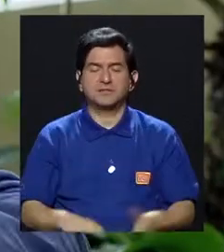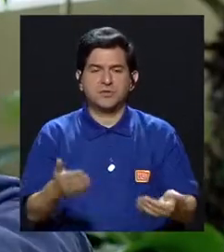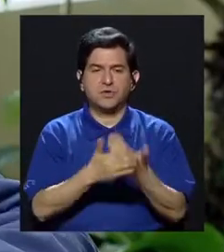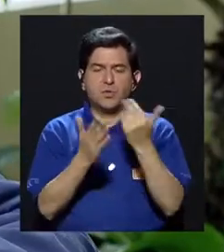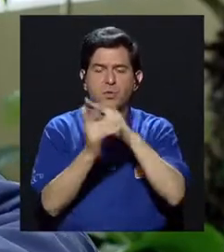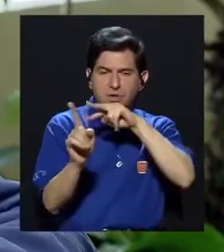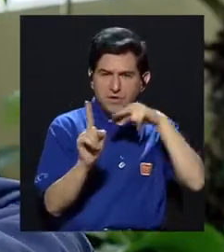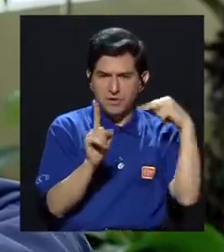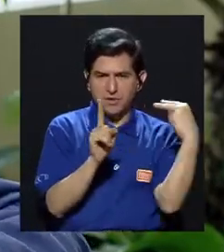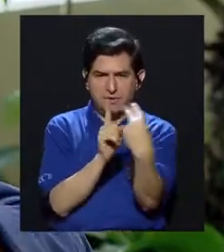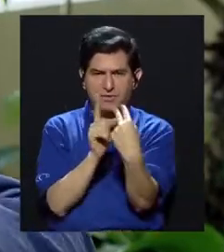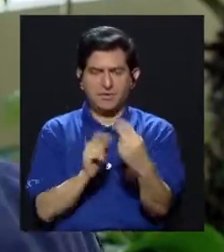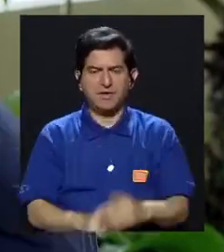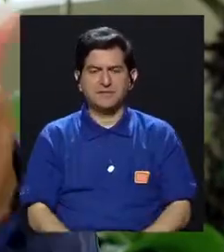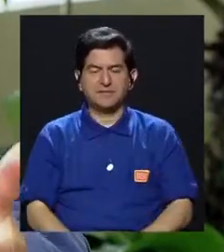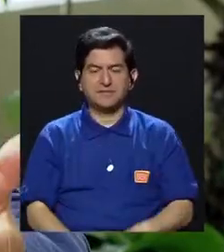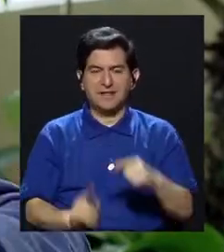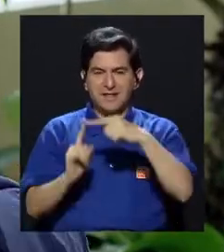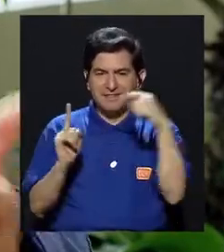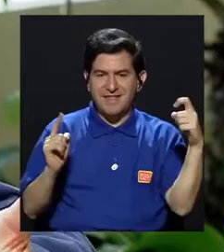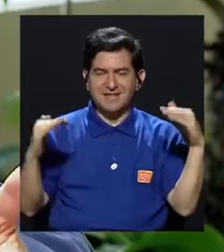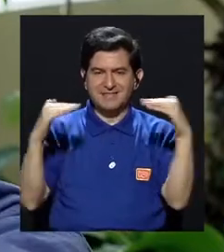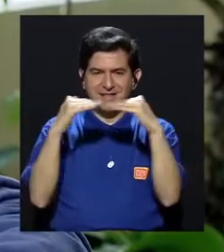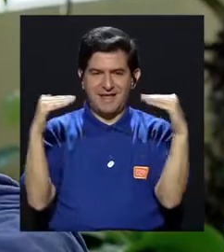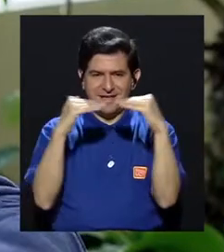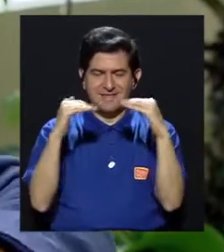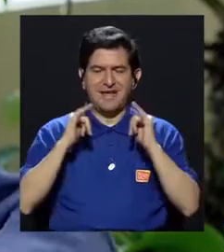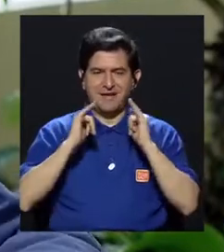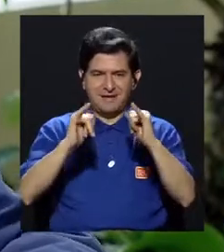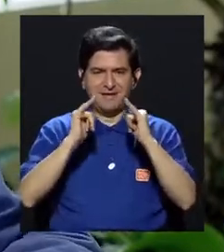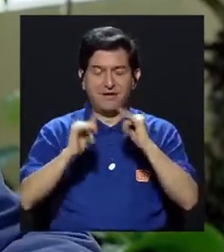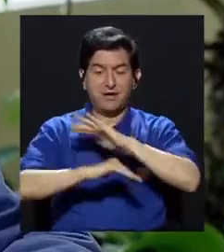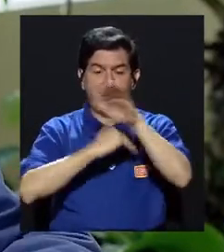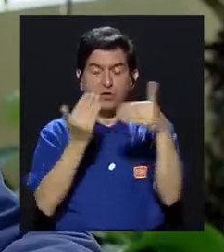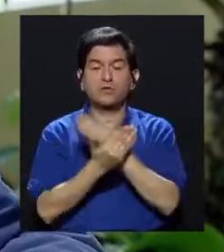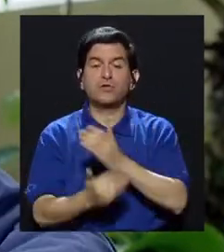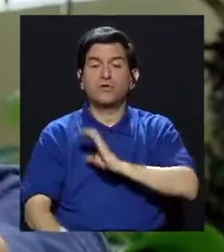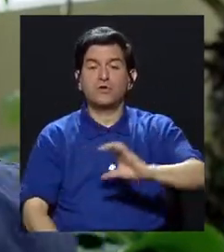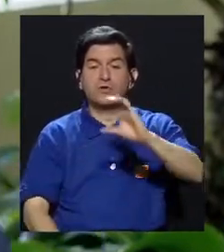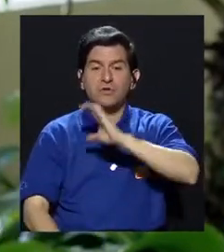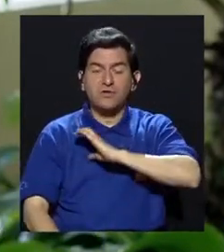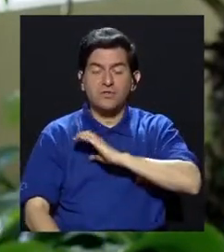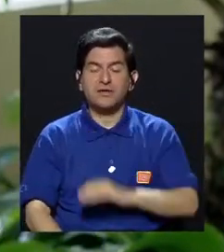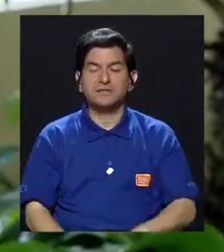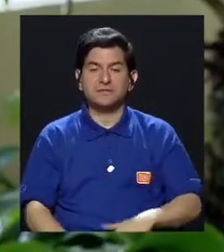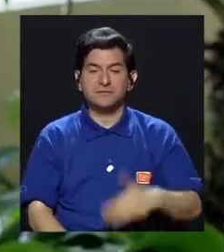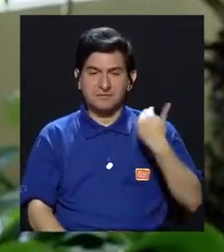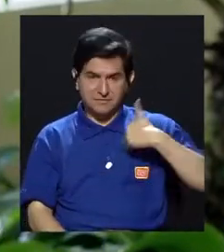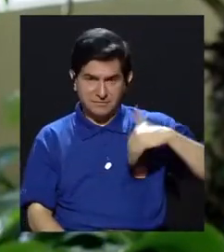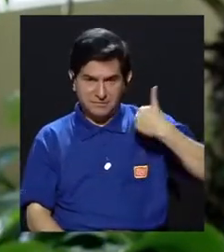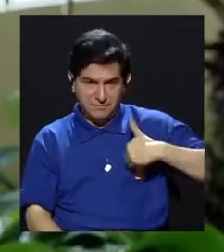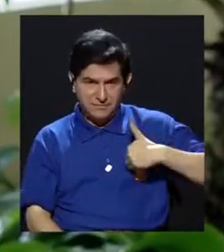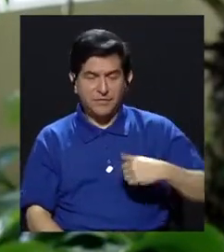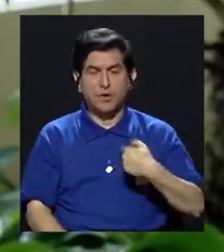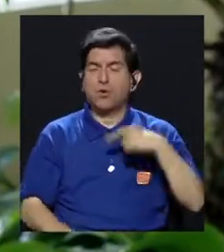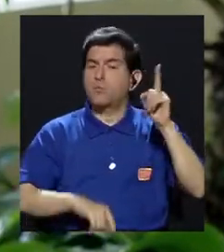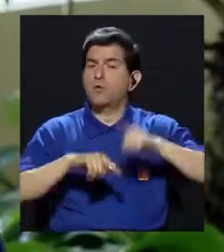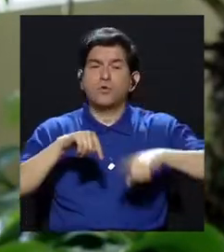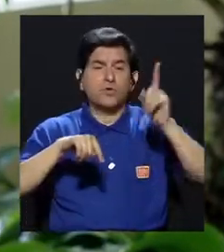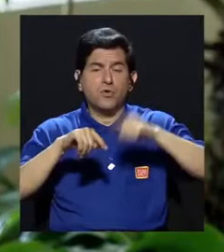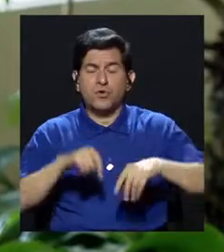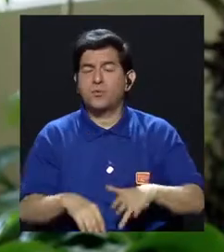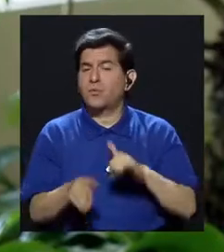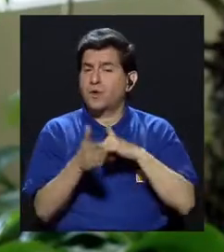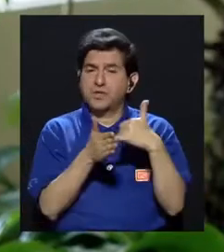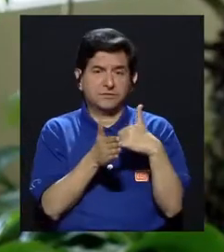formas nuevas de mirarnos desde la equidad, desde la igualdad. Ahora, todas esas características de la masculinidad, entonces, como yo no puedo